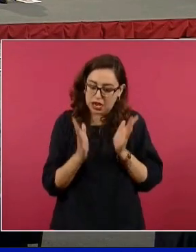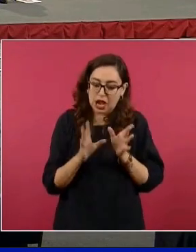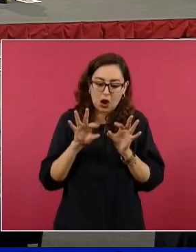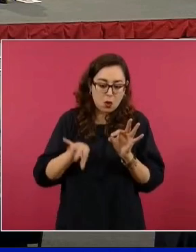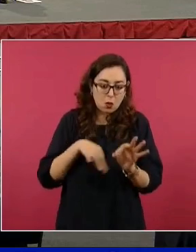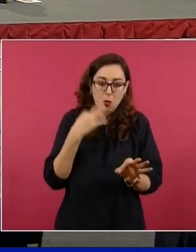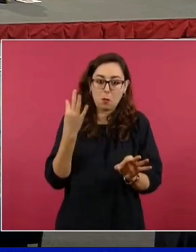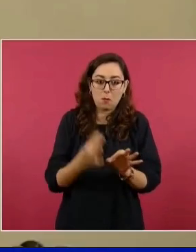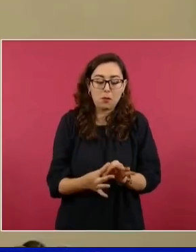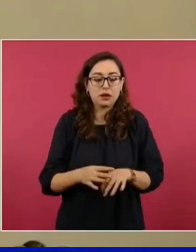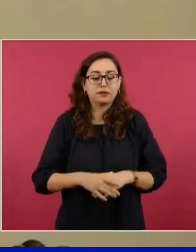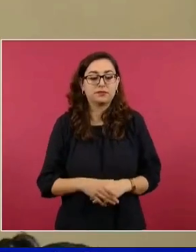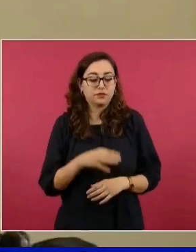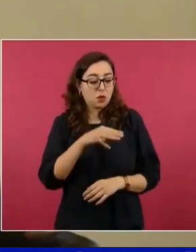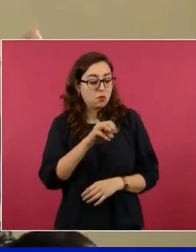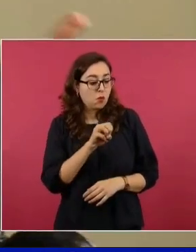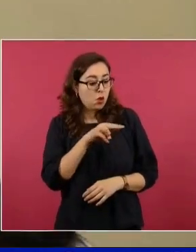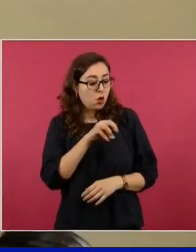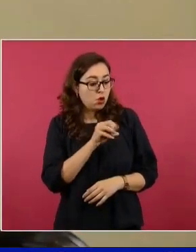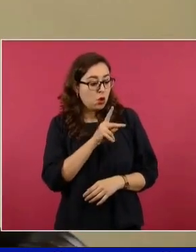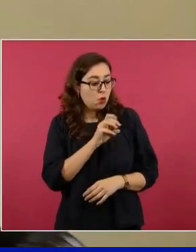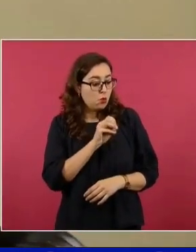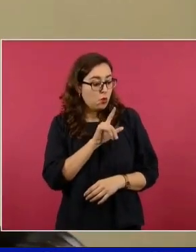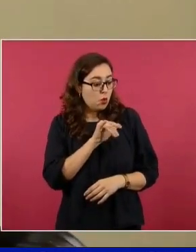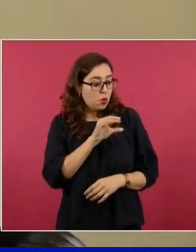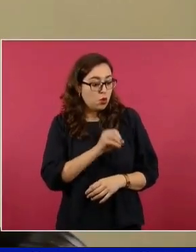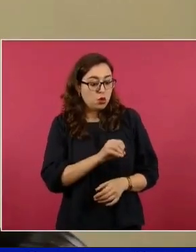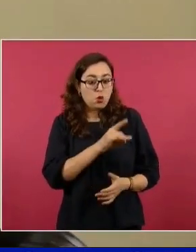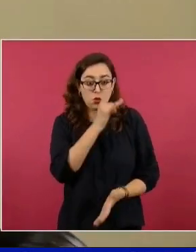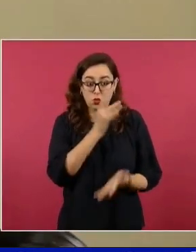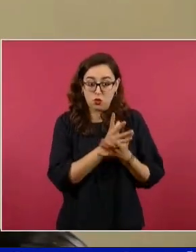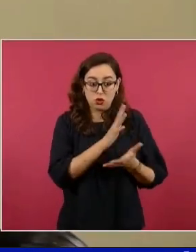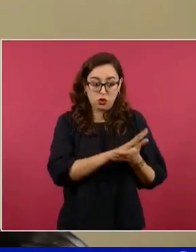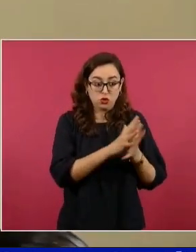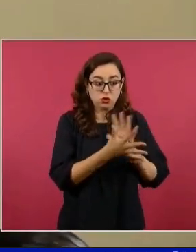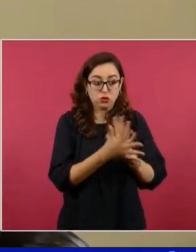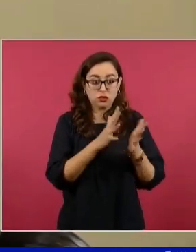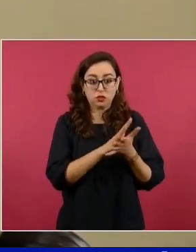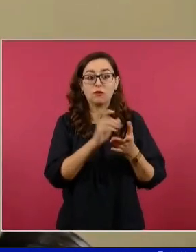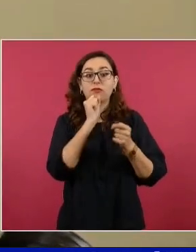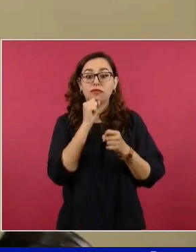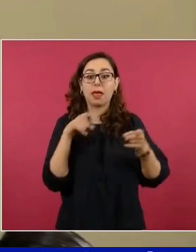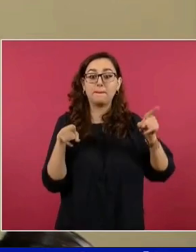en el cemento, en el pollo, y esto,